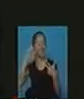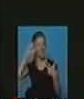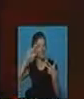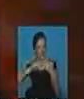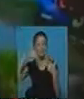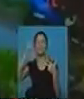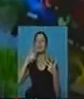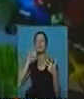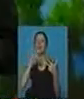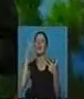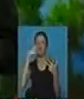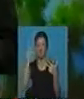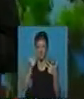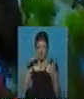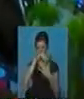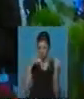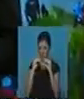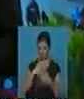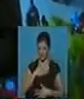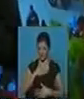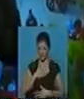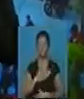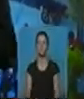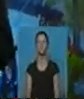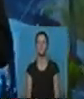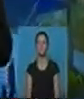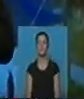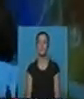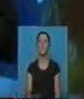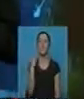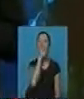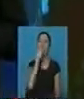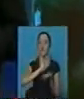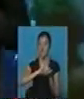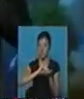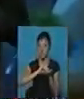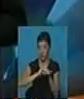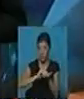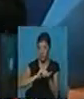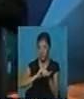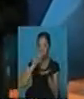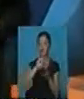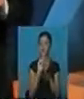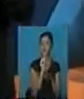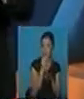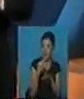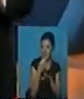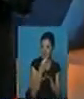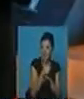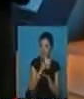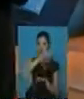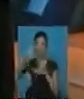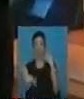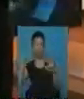Natalia Niewieski-Kwiat. El asesinato de la diputada Jo Cox produjo una conmoción en la